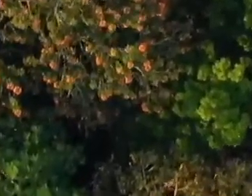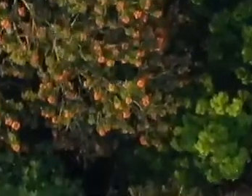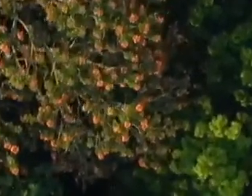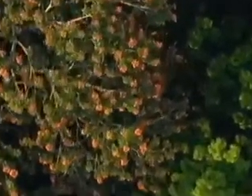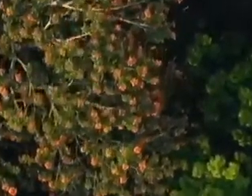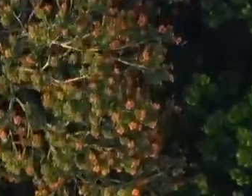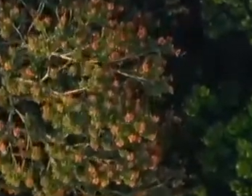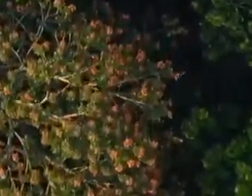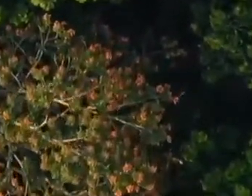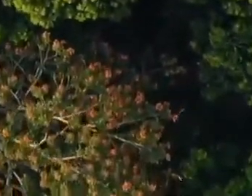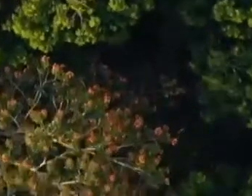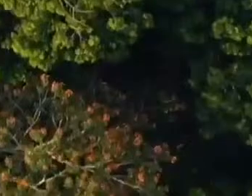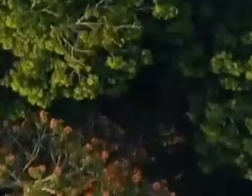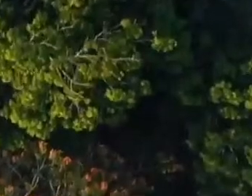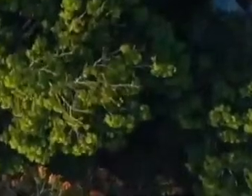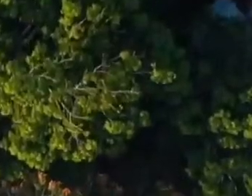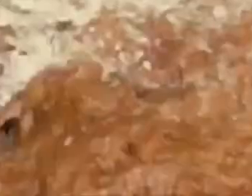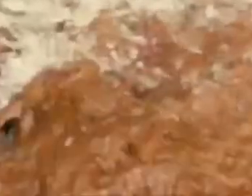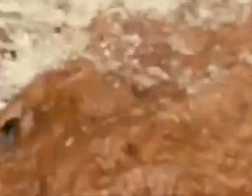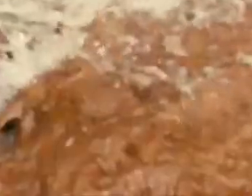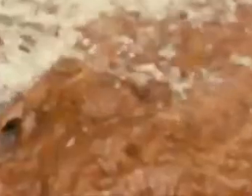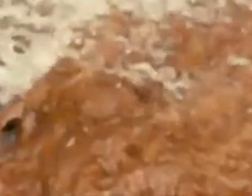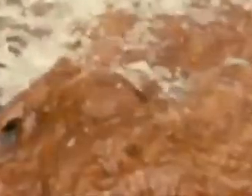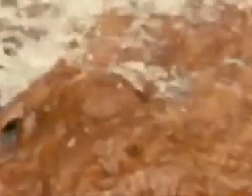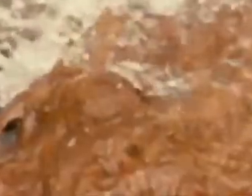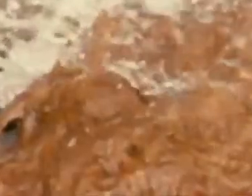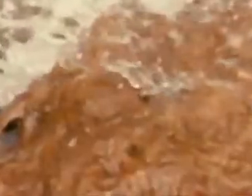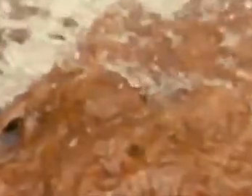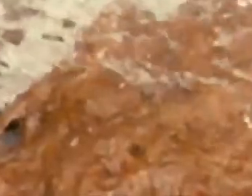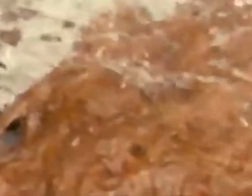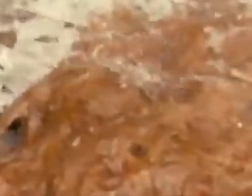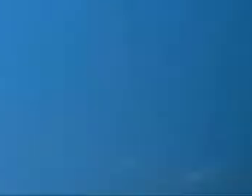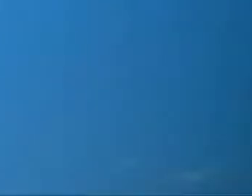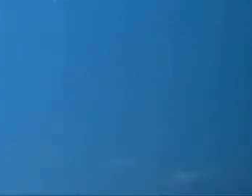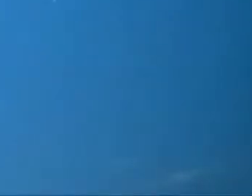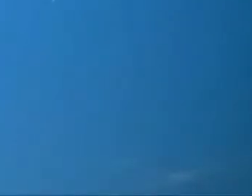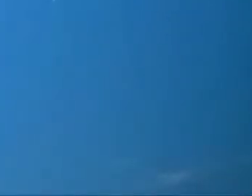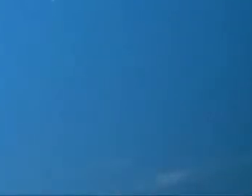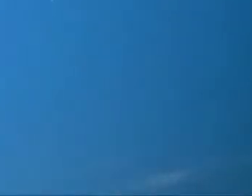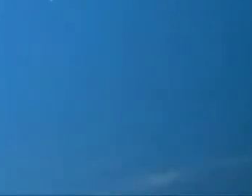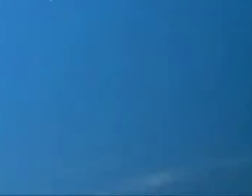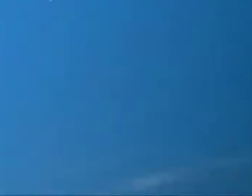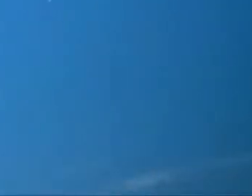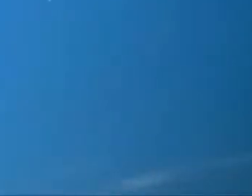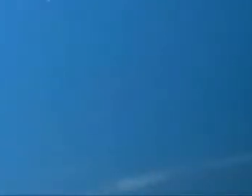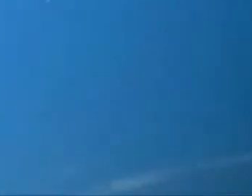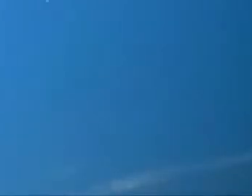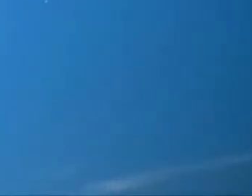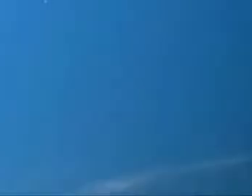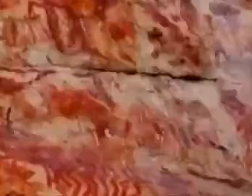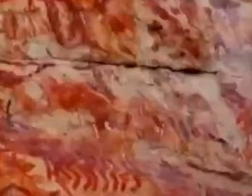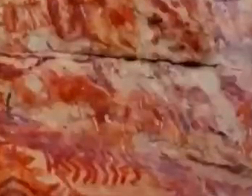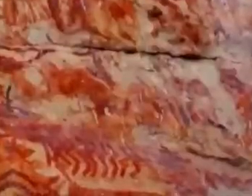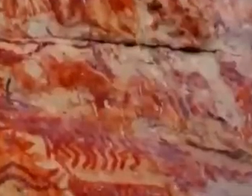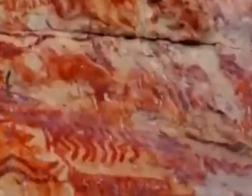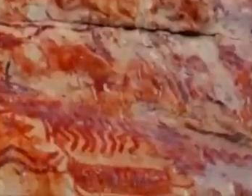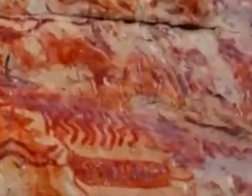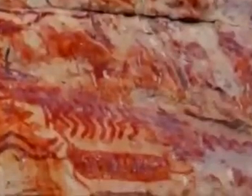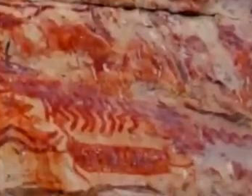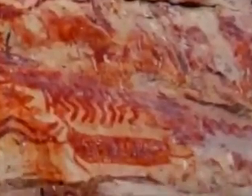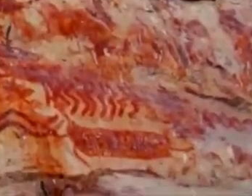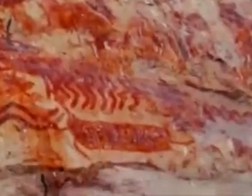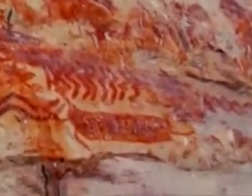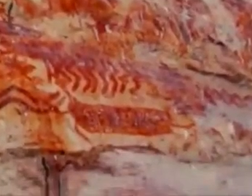Aquí está el arraigo más importante de la ancestralidad y es por eso tan